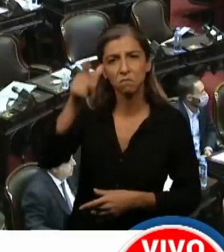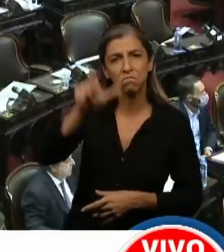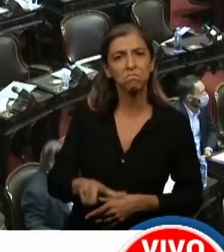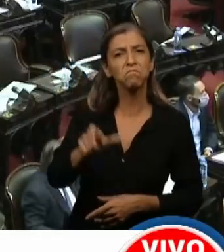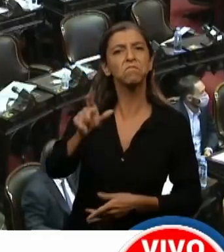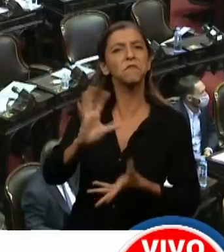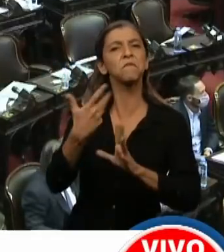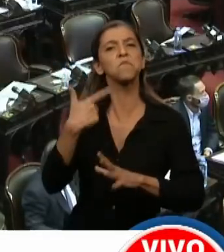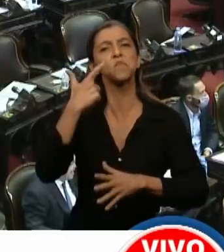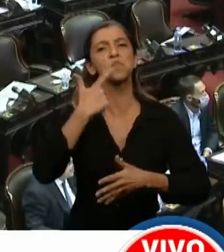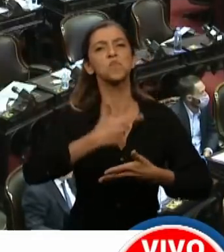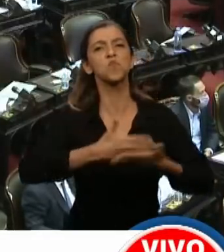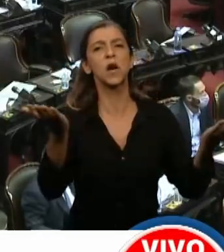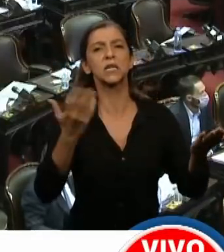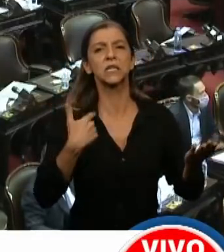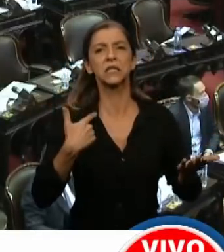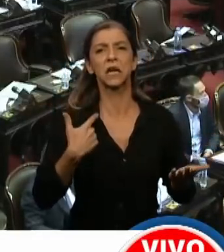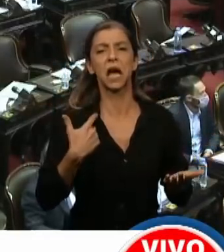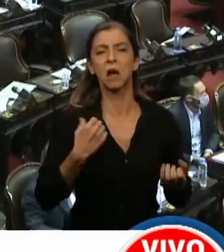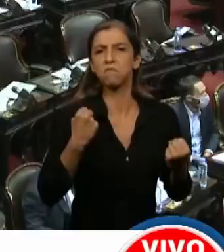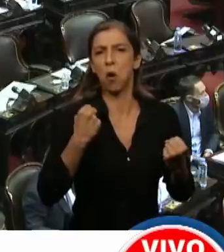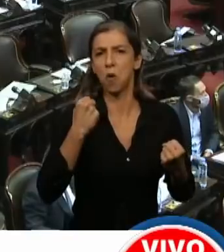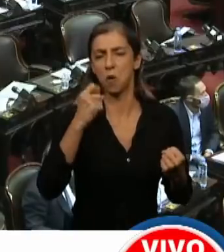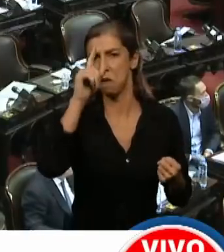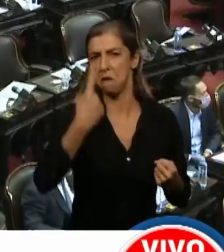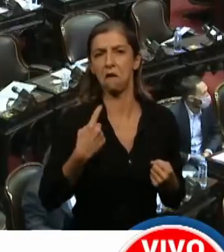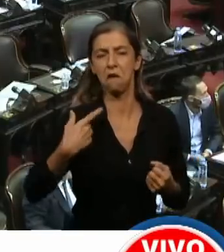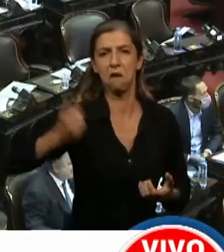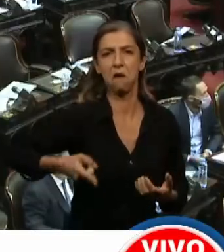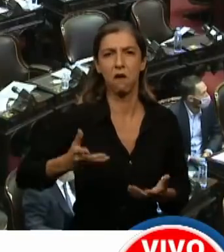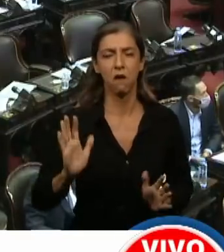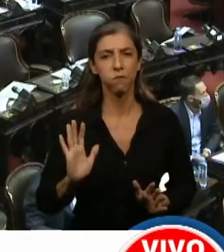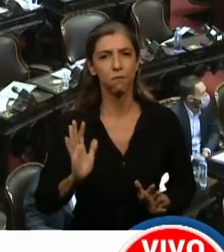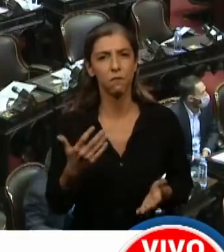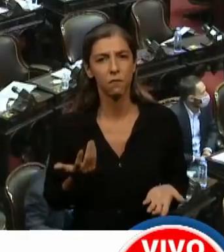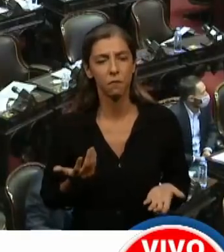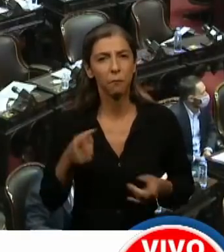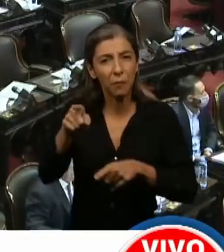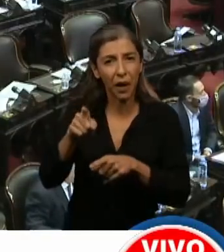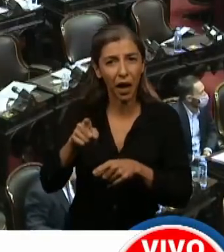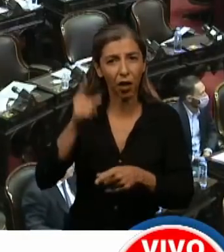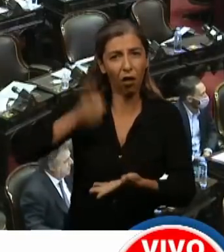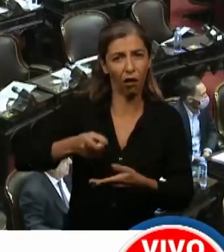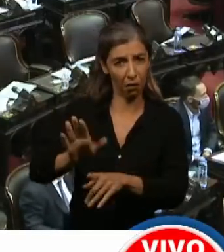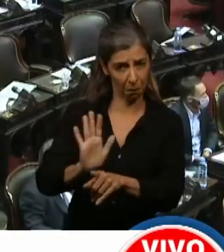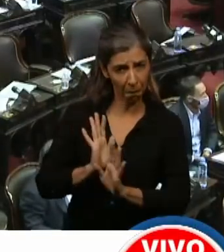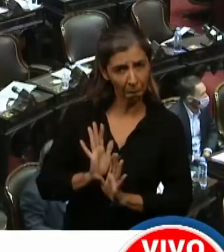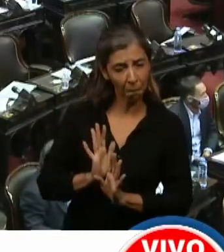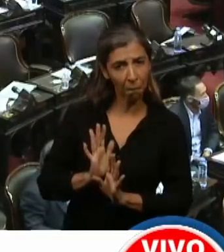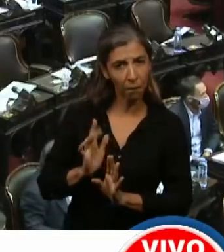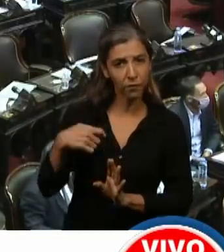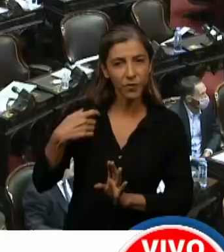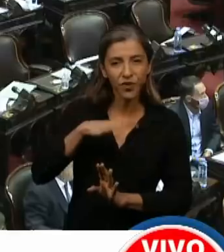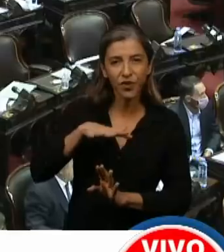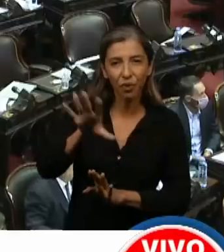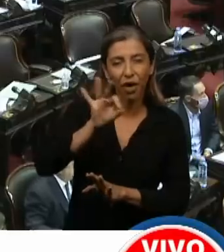la autocracia convertida y usada a través de la soberanía popular para dominar